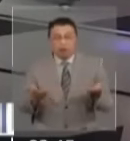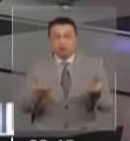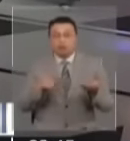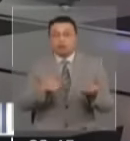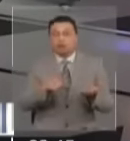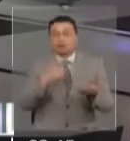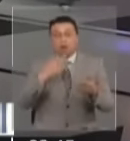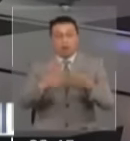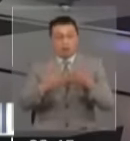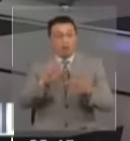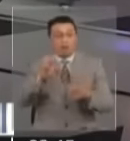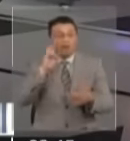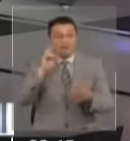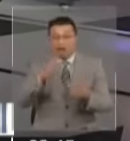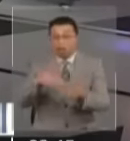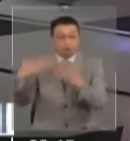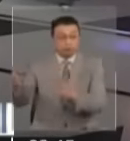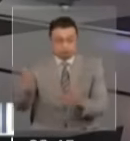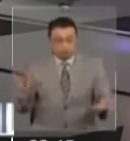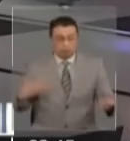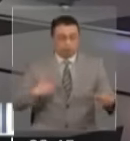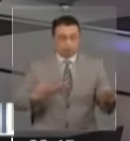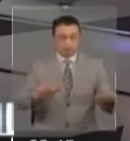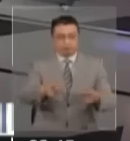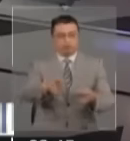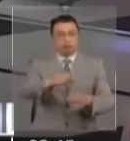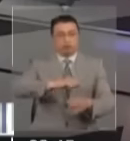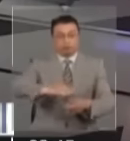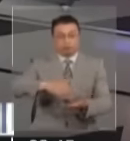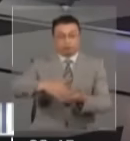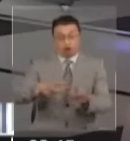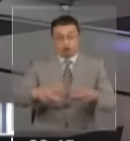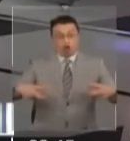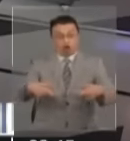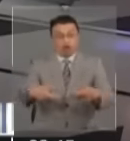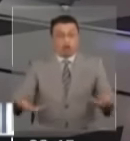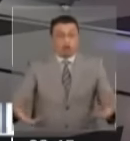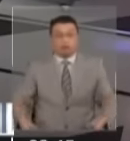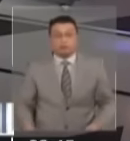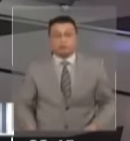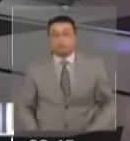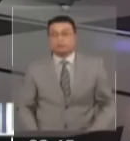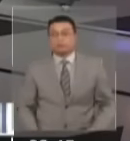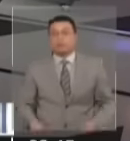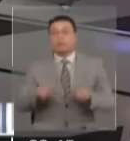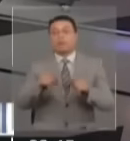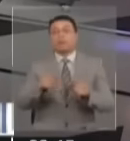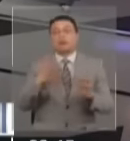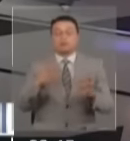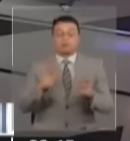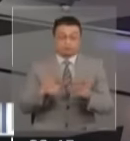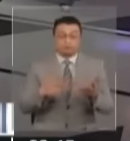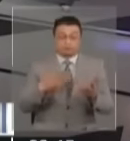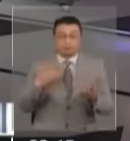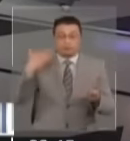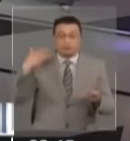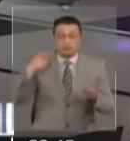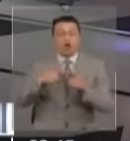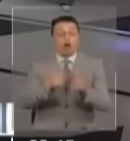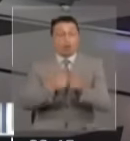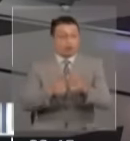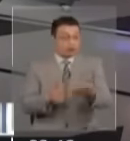estaría en manos privadas. Yo me hubiera cortado las venas y le juro. Oye, pero bueno, más allá de la histrionidad, digamos, de nuestro... Compañero